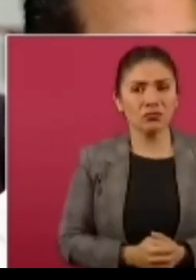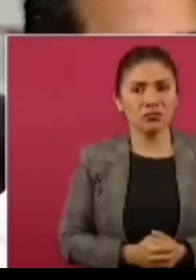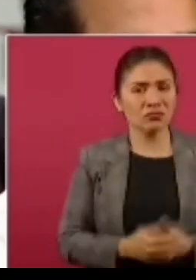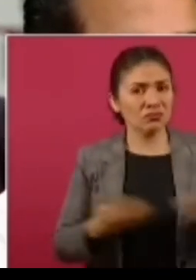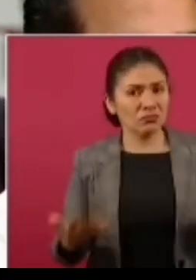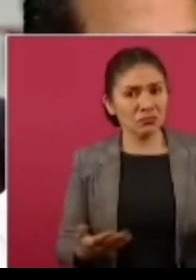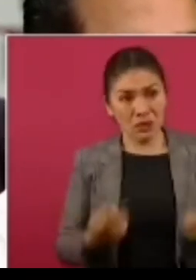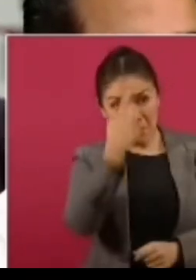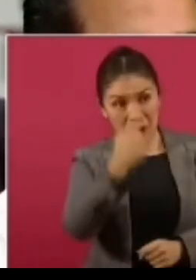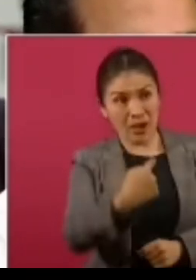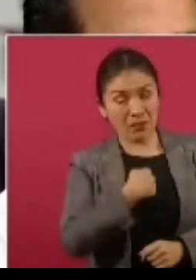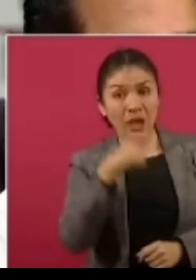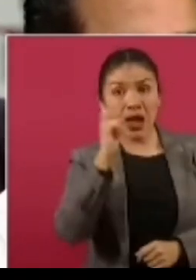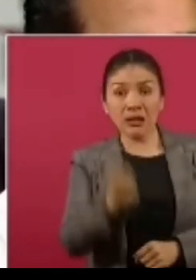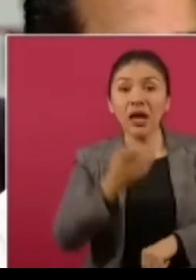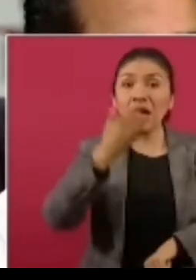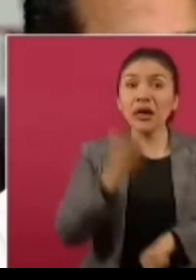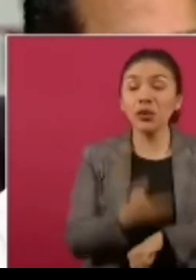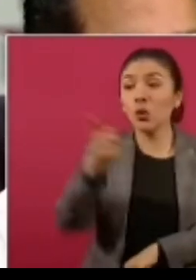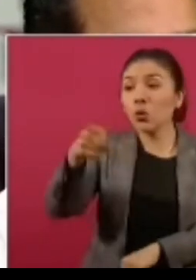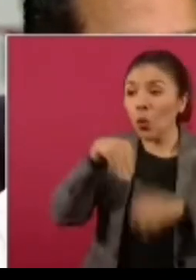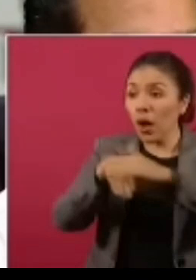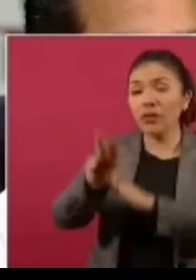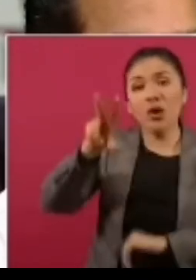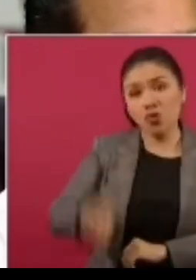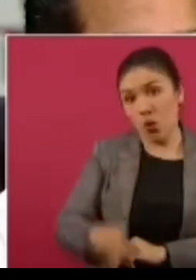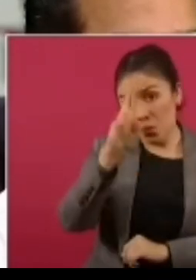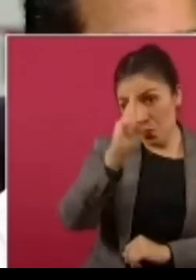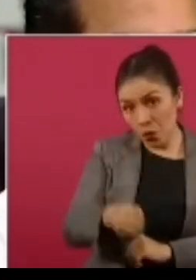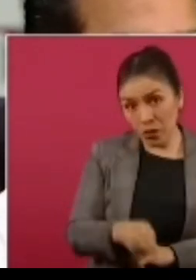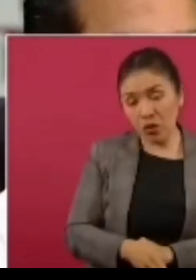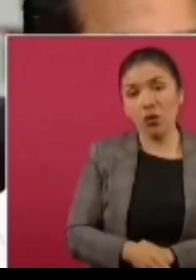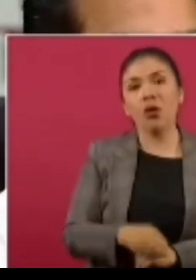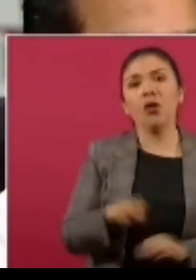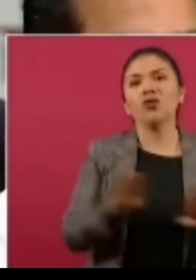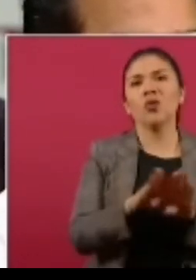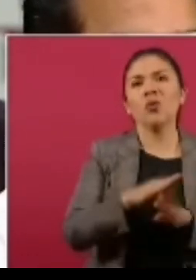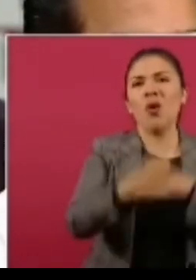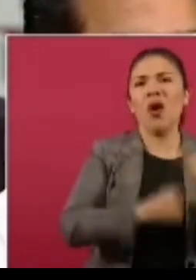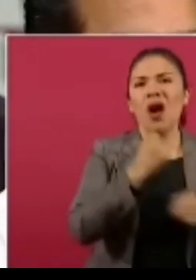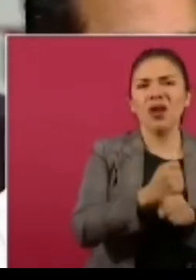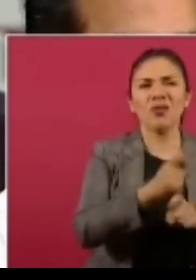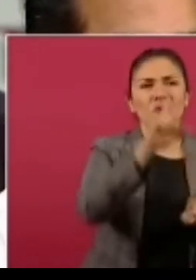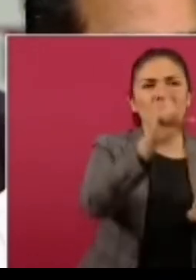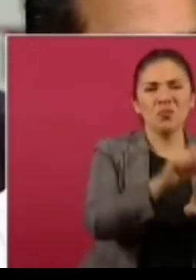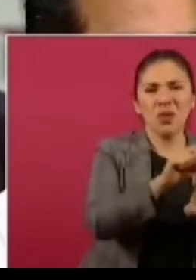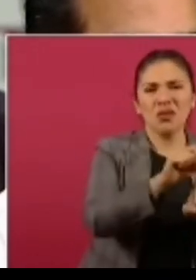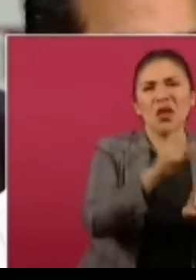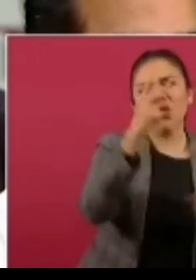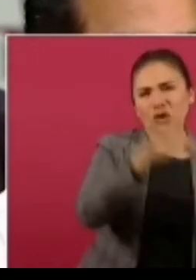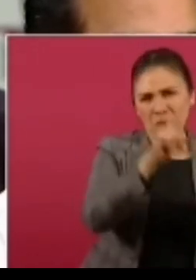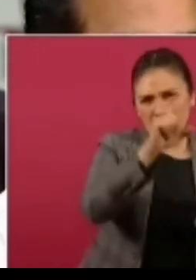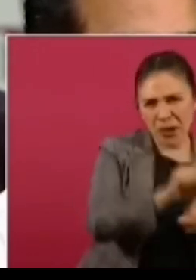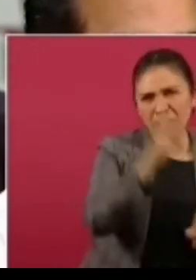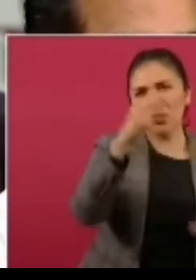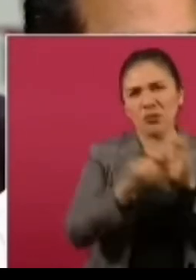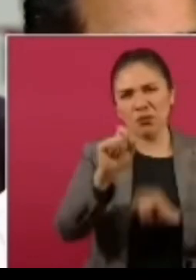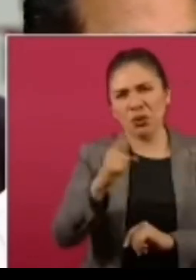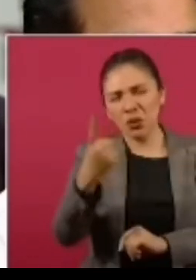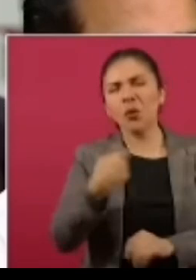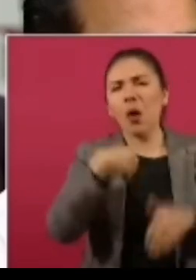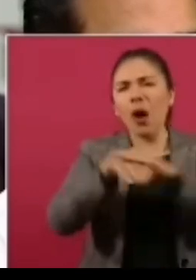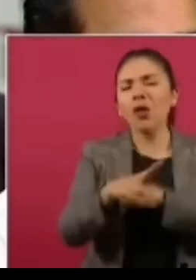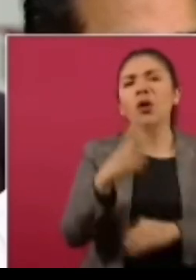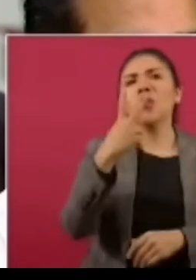son castigos de no dejarte entrar casi todo el 2021, o sea, por tres meses.